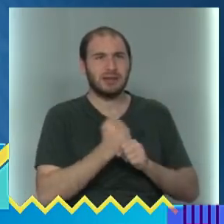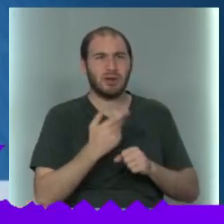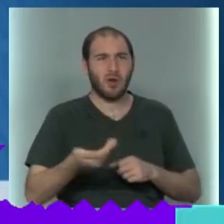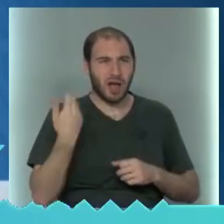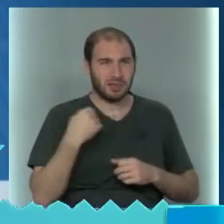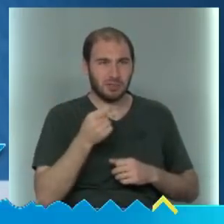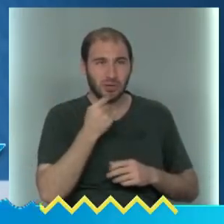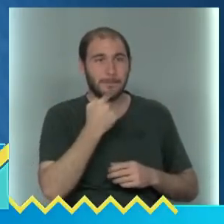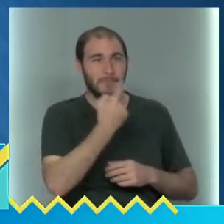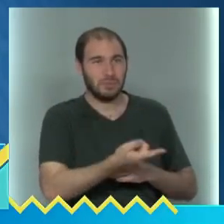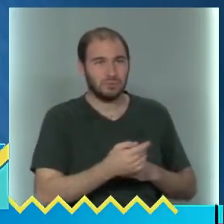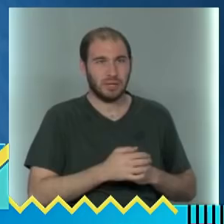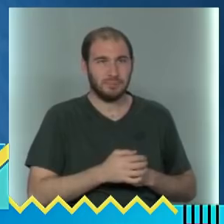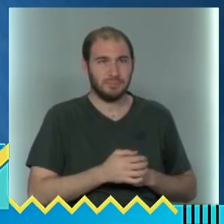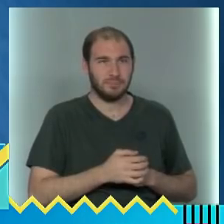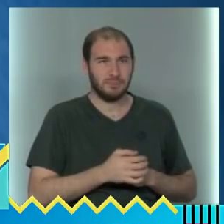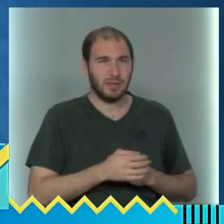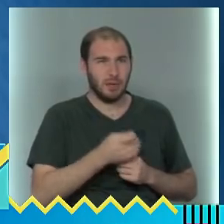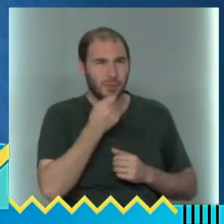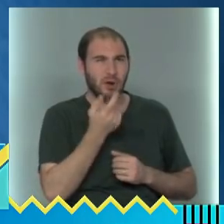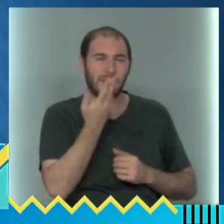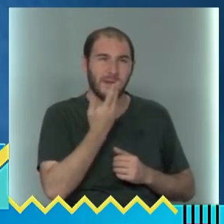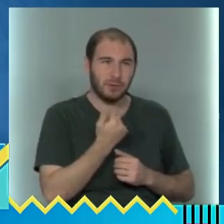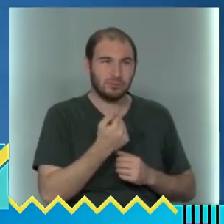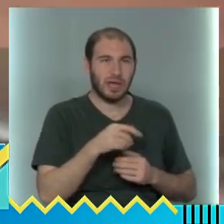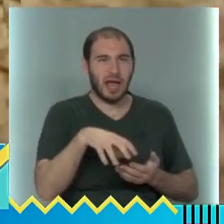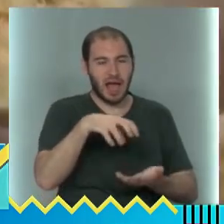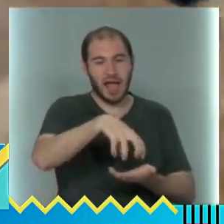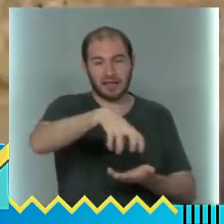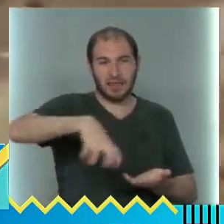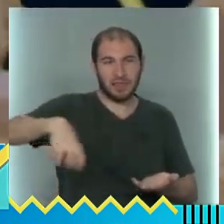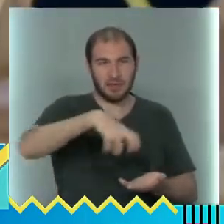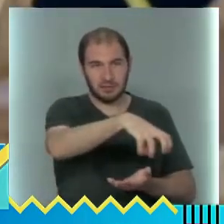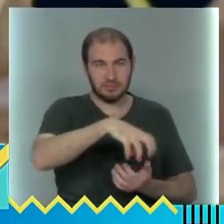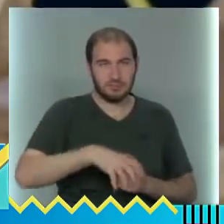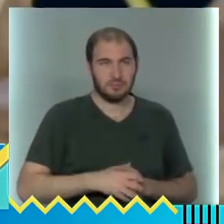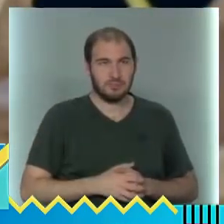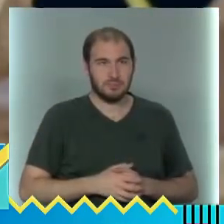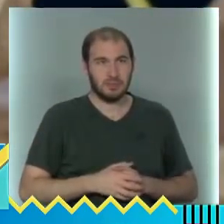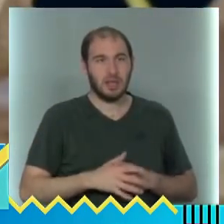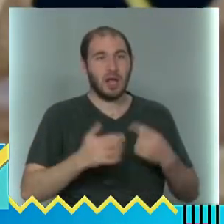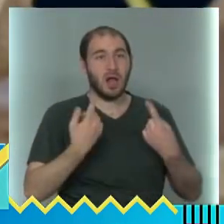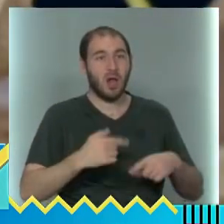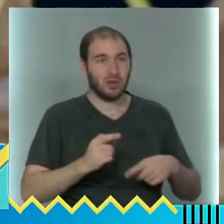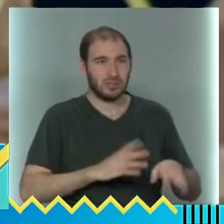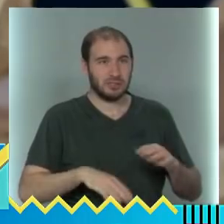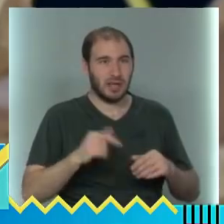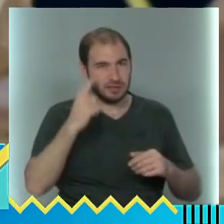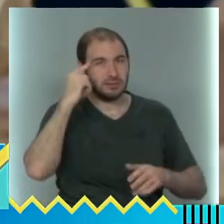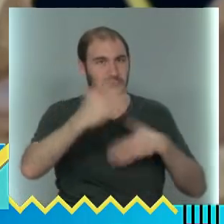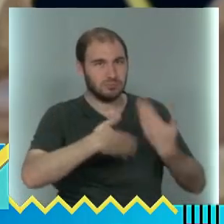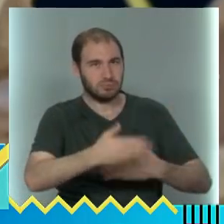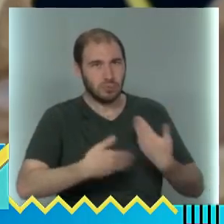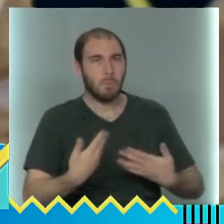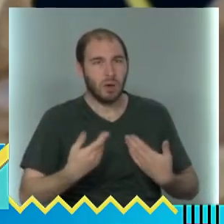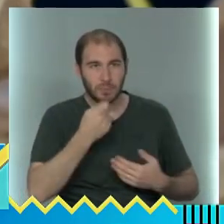Generalmente nosotros les preguntamos si le gustaba, hacía ajedrez, es decir, que era una actividad que podía desarrollar,